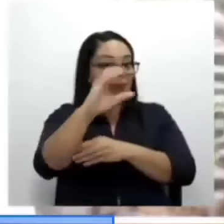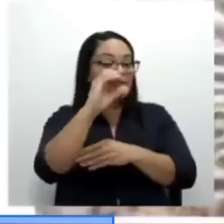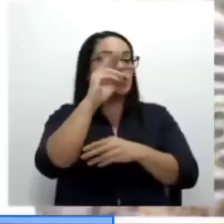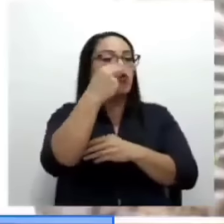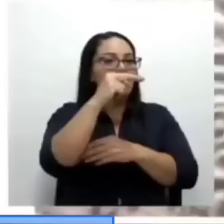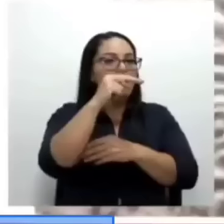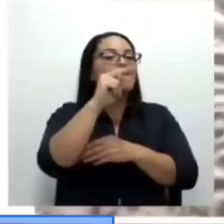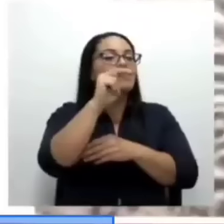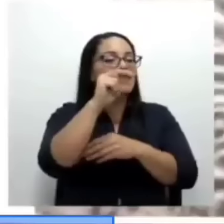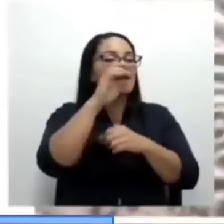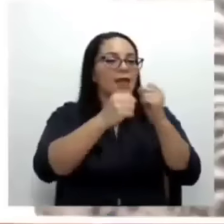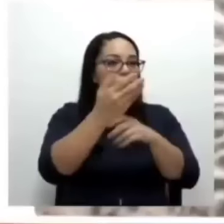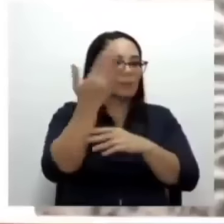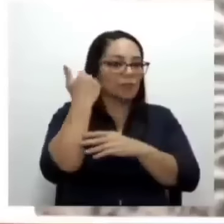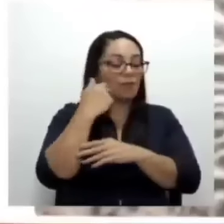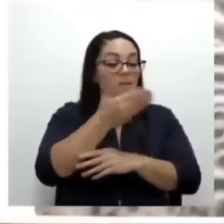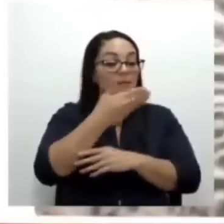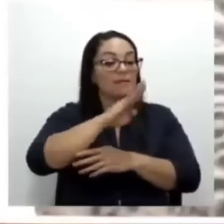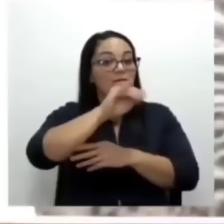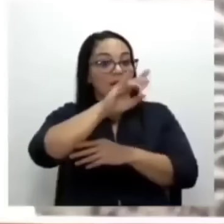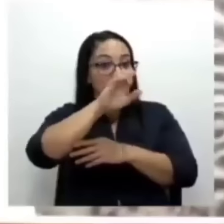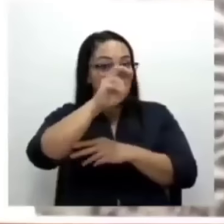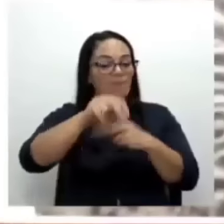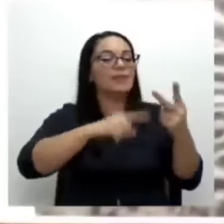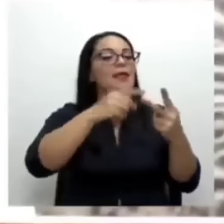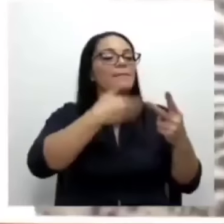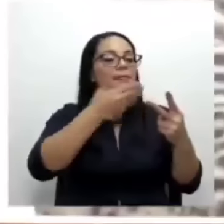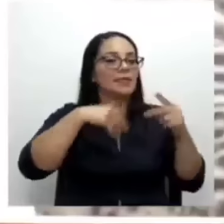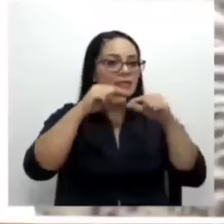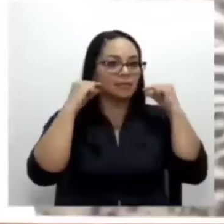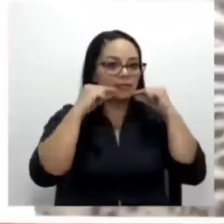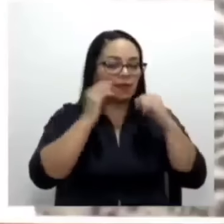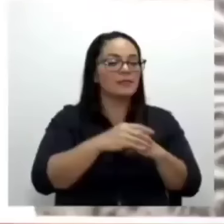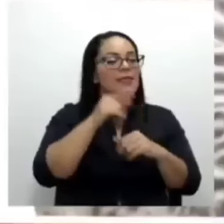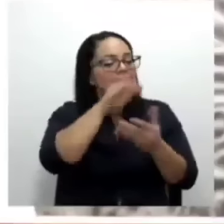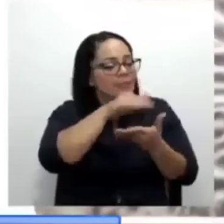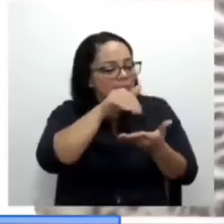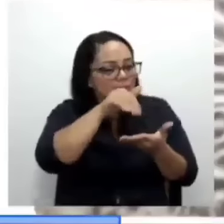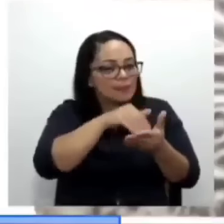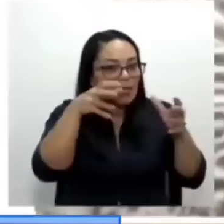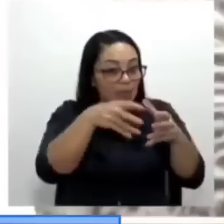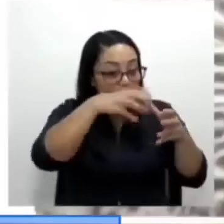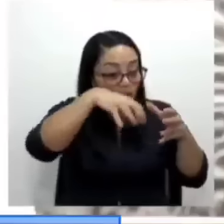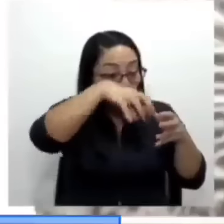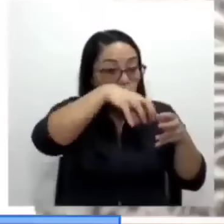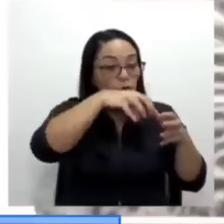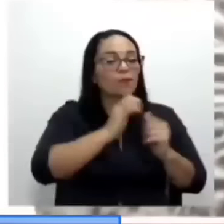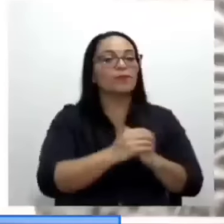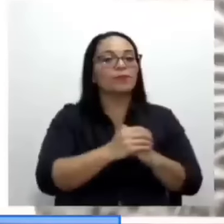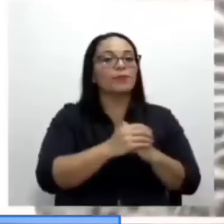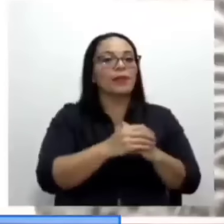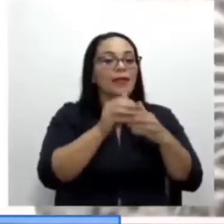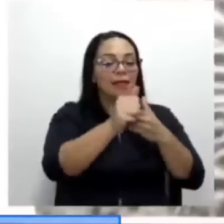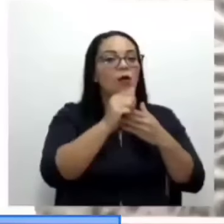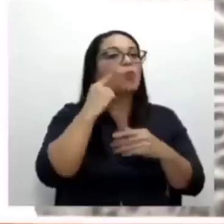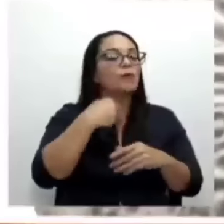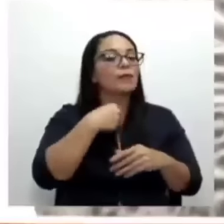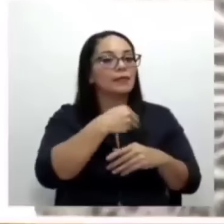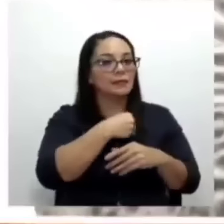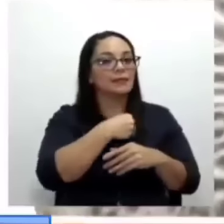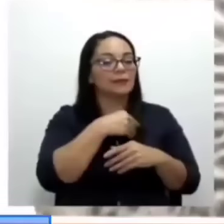entre el presidente Biden y el presidente Chávez. Ese centro liderado expertamente por la ministra